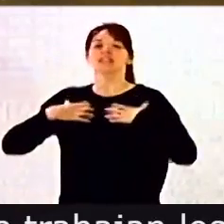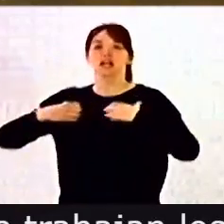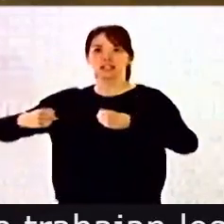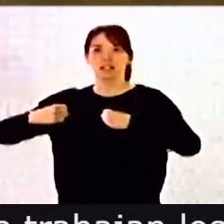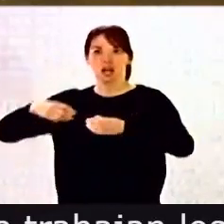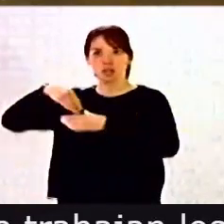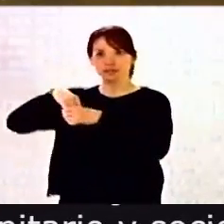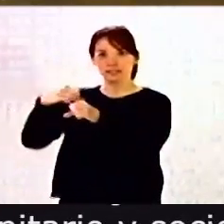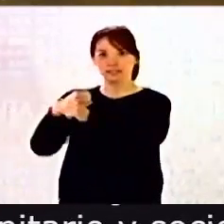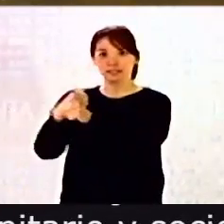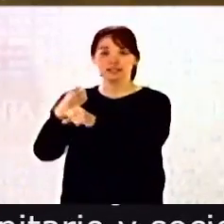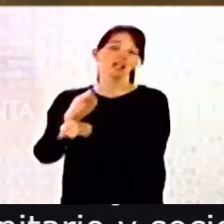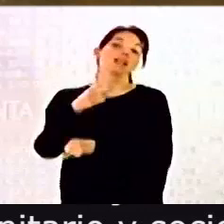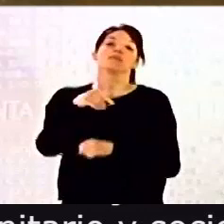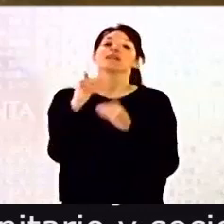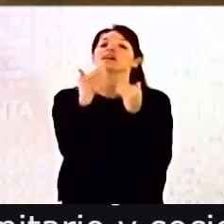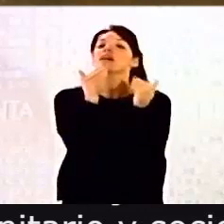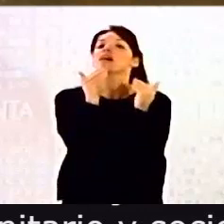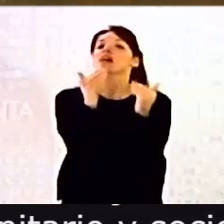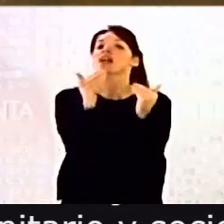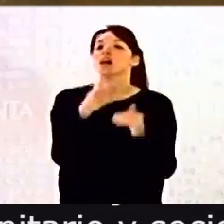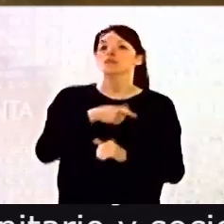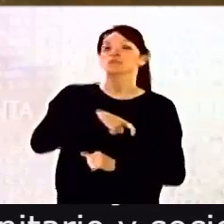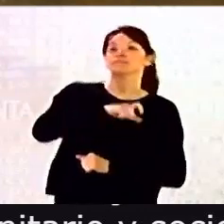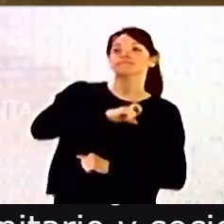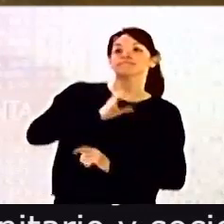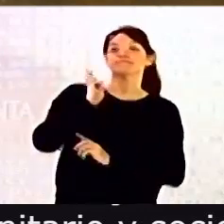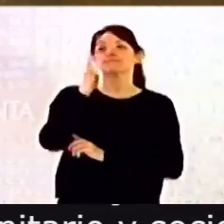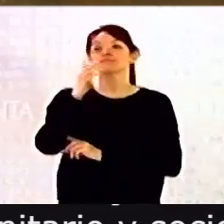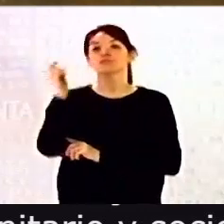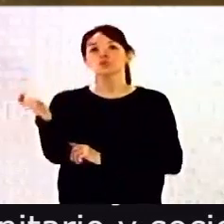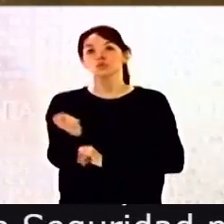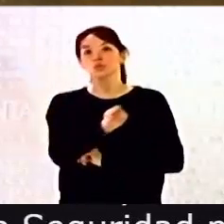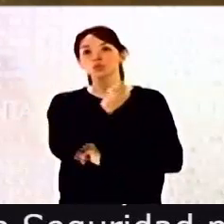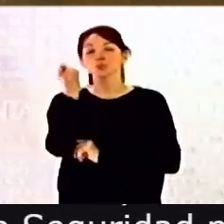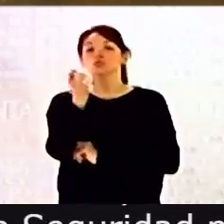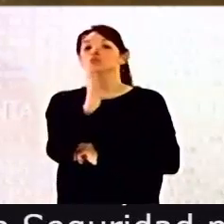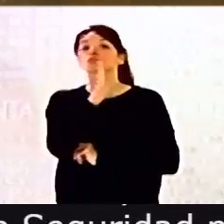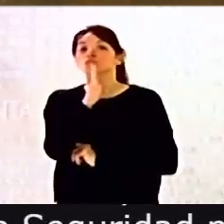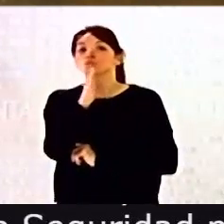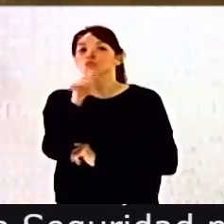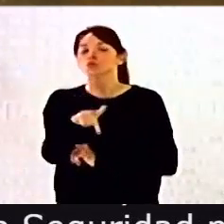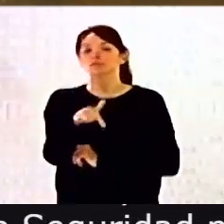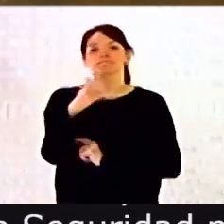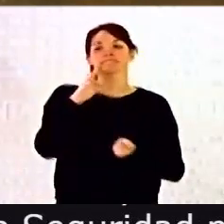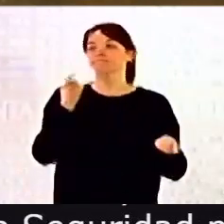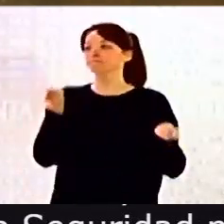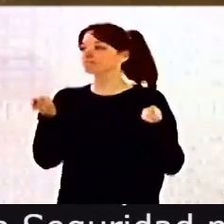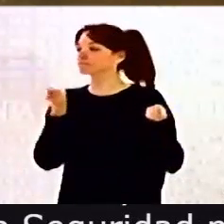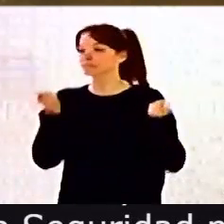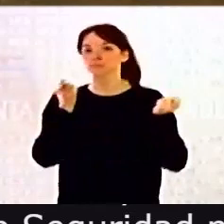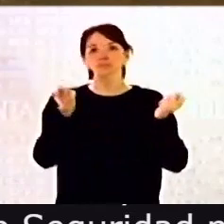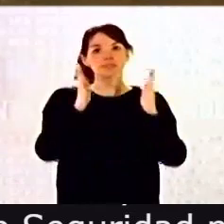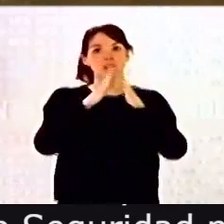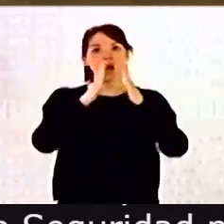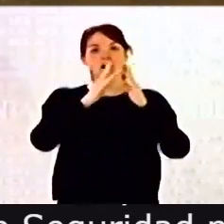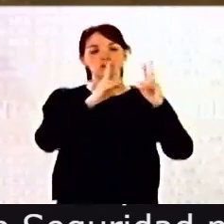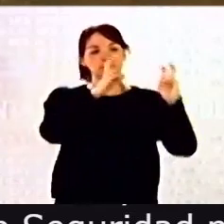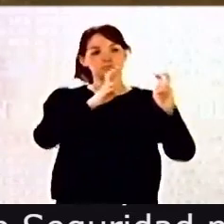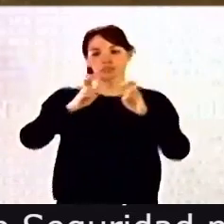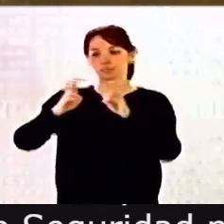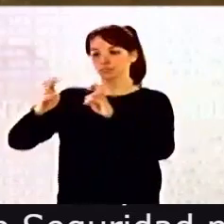Gracias también a los cuerpos y fuerzas de seguridad del Estado por mantener este confinamiento en el que estamos actualmente debido